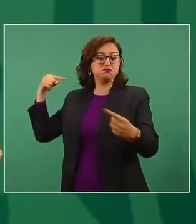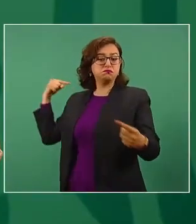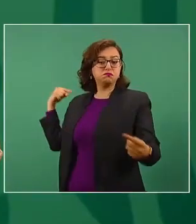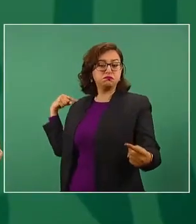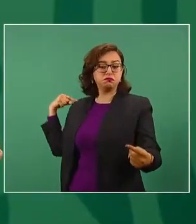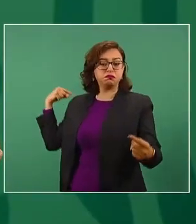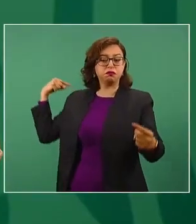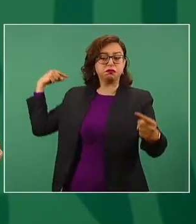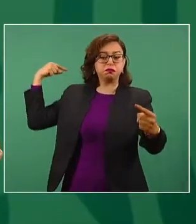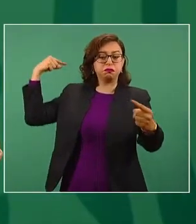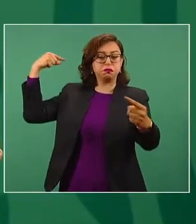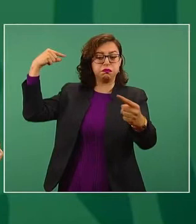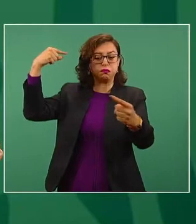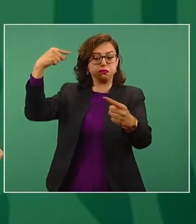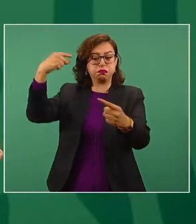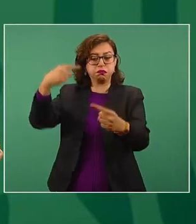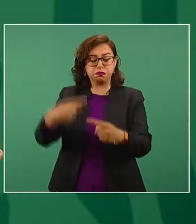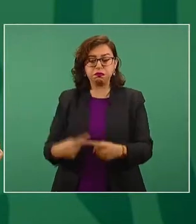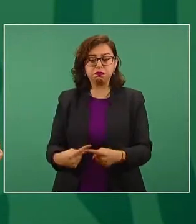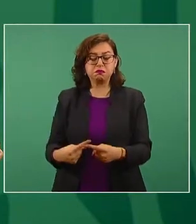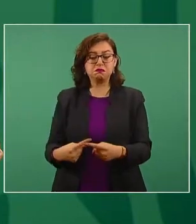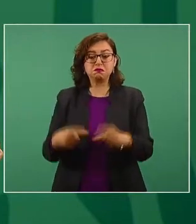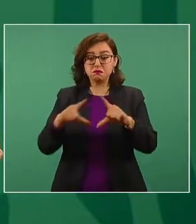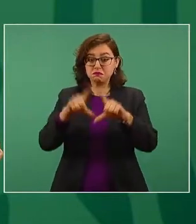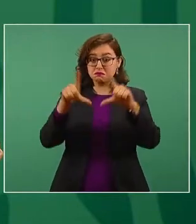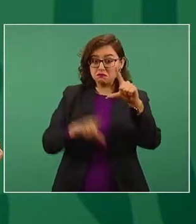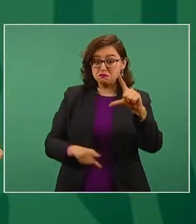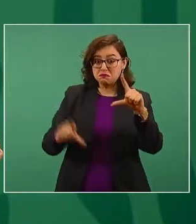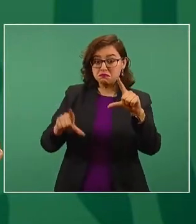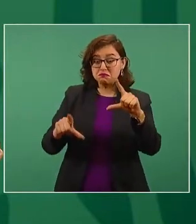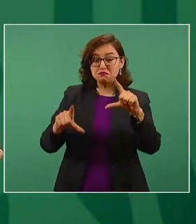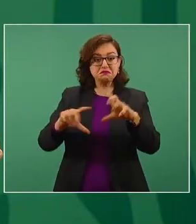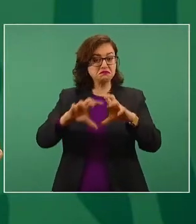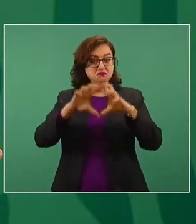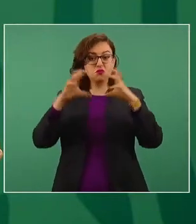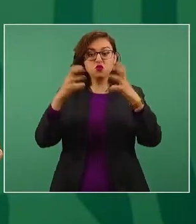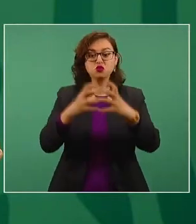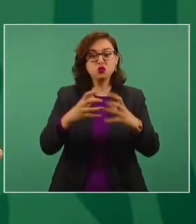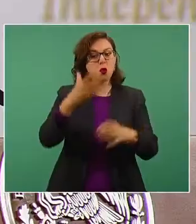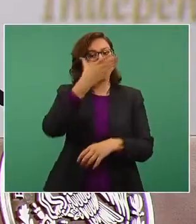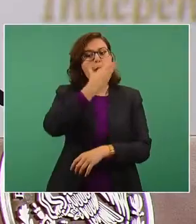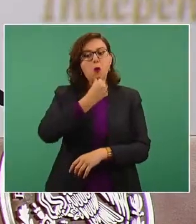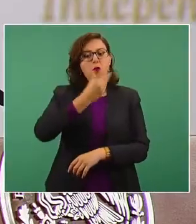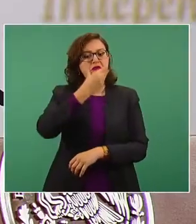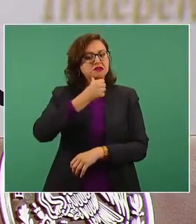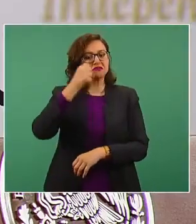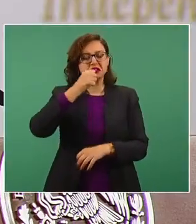económica, no solamente en nuestro país, sino en el mundo. La mujer,